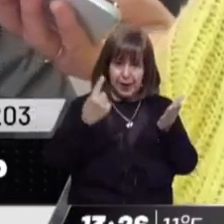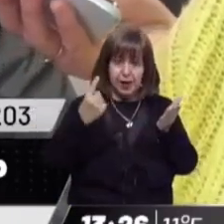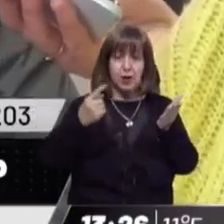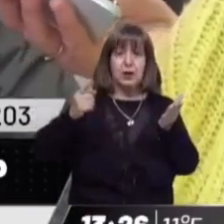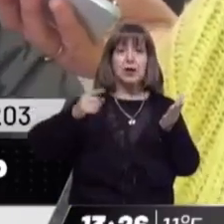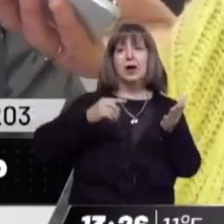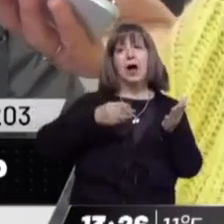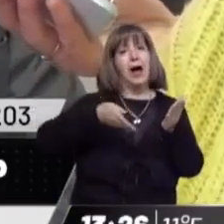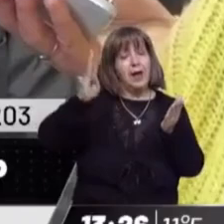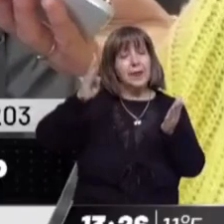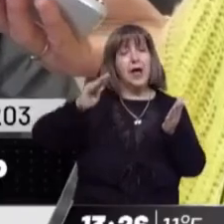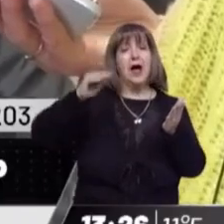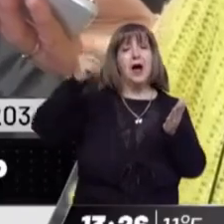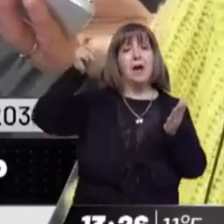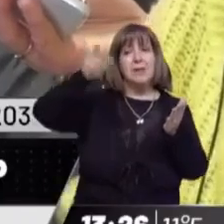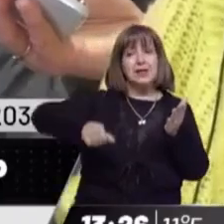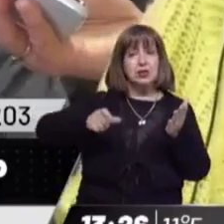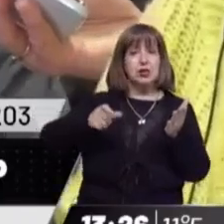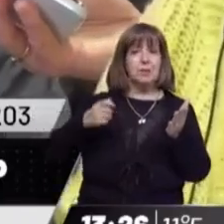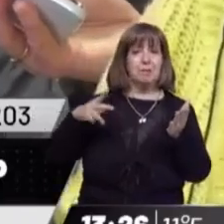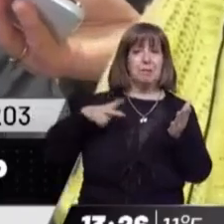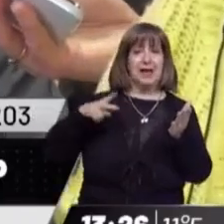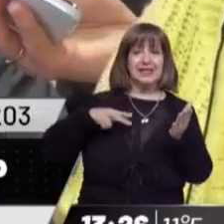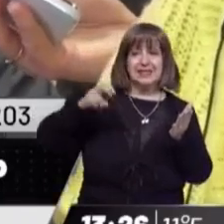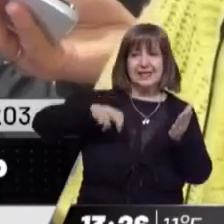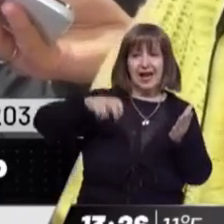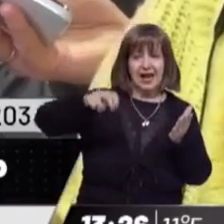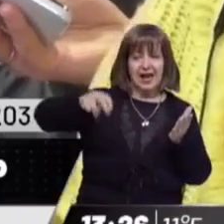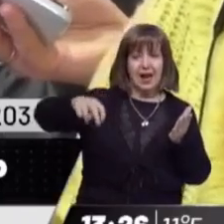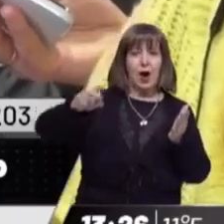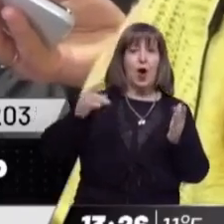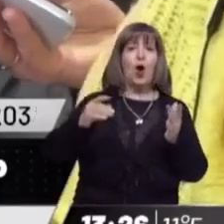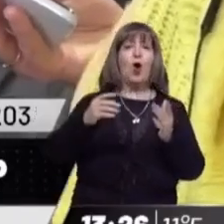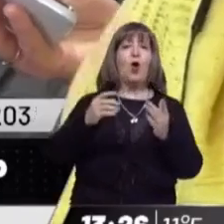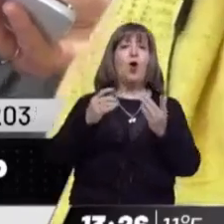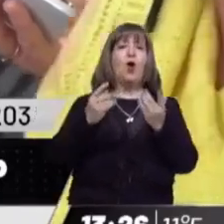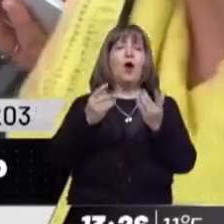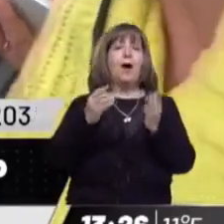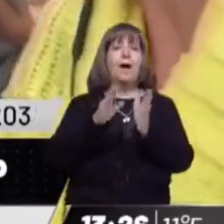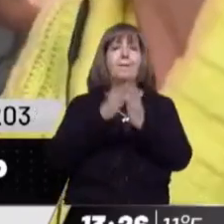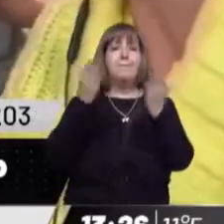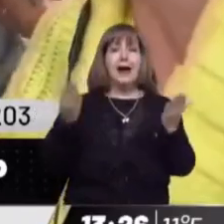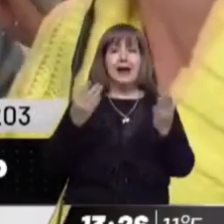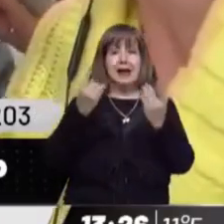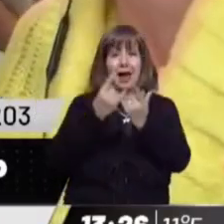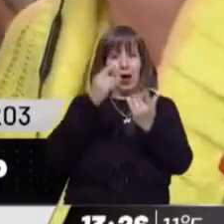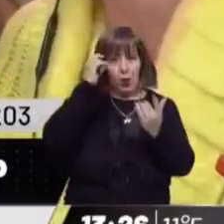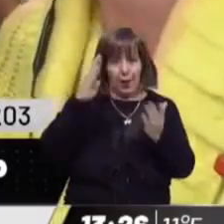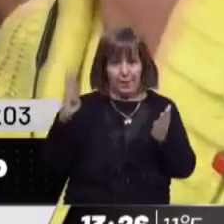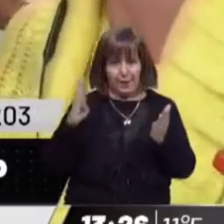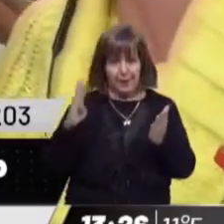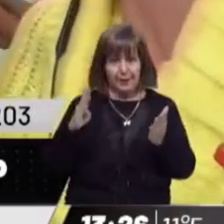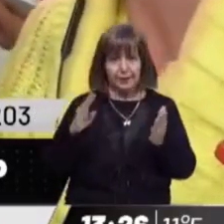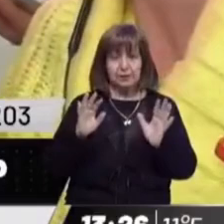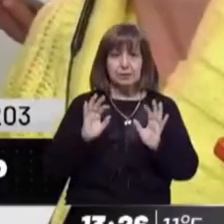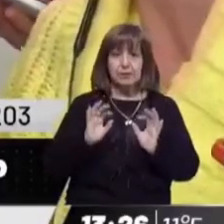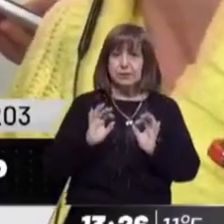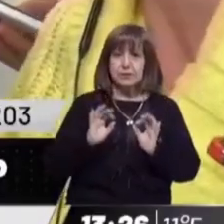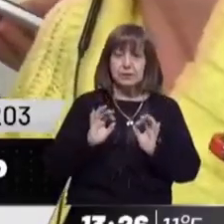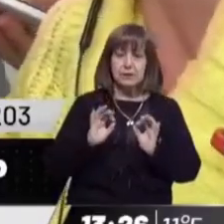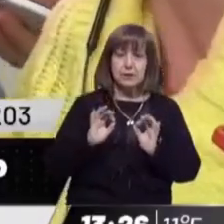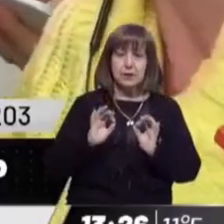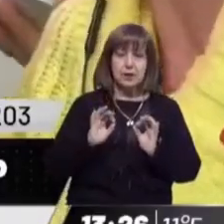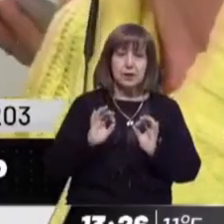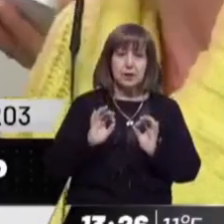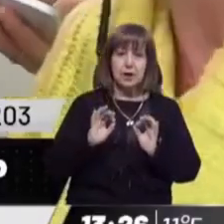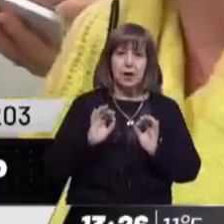presencial en una oficina fiscal o en una unidad fiscal, o bien hacerlo a través de la página web del Ministerio Público Fiscal. No hay que bajar ninguna aplicación, es solamente